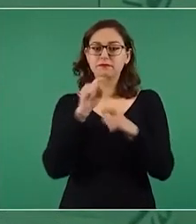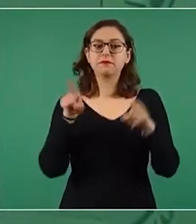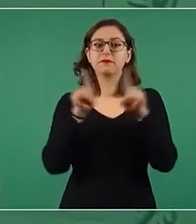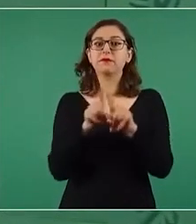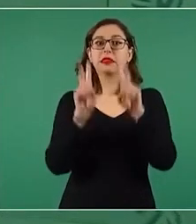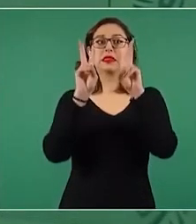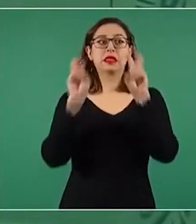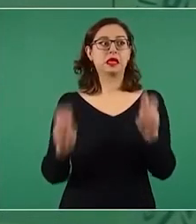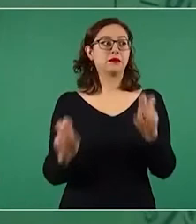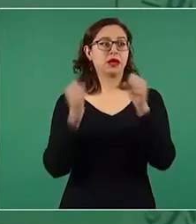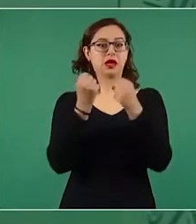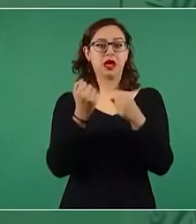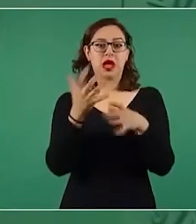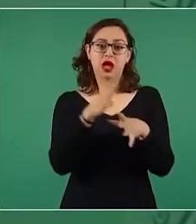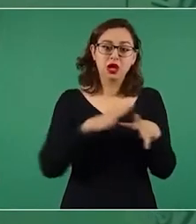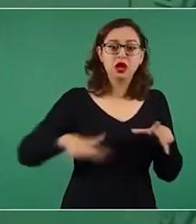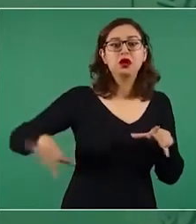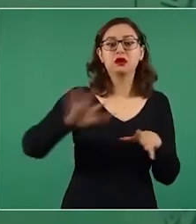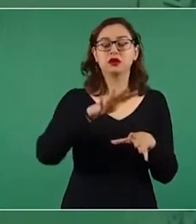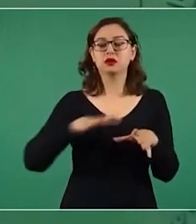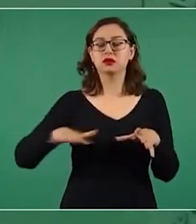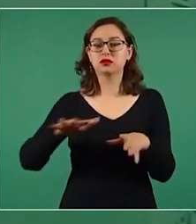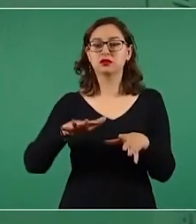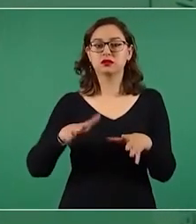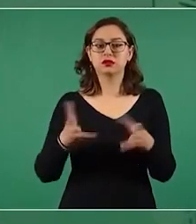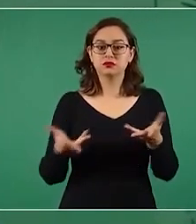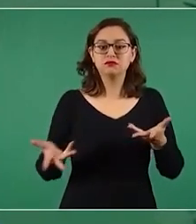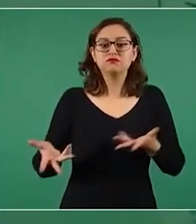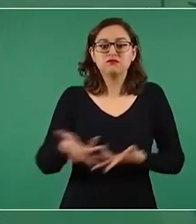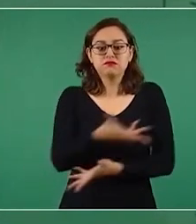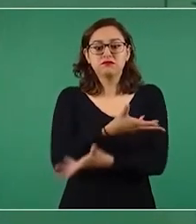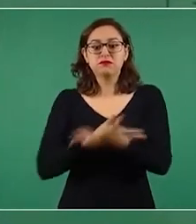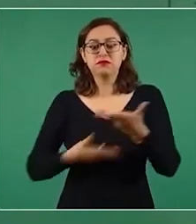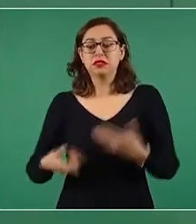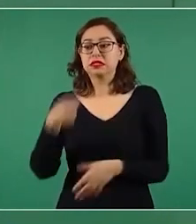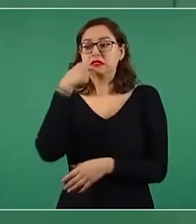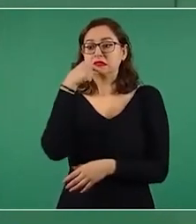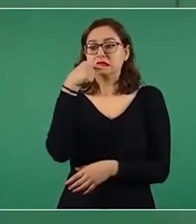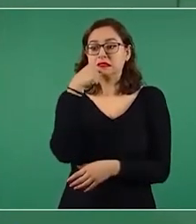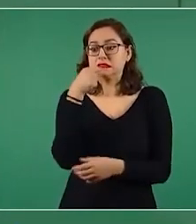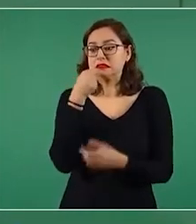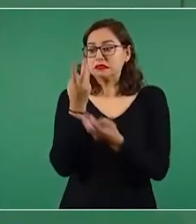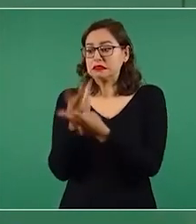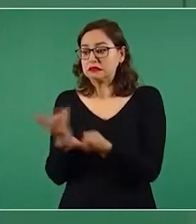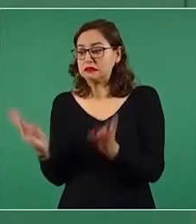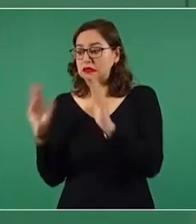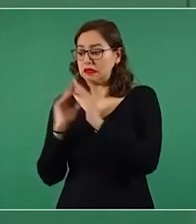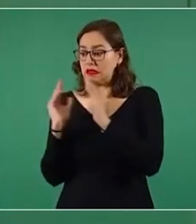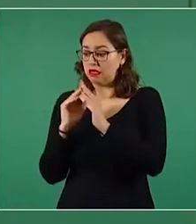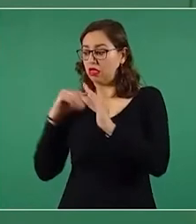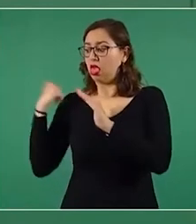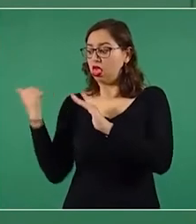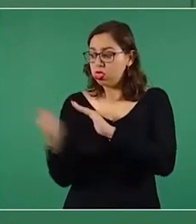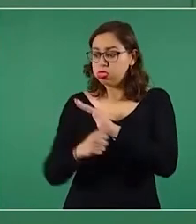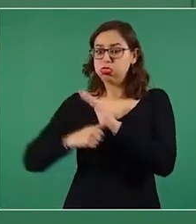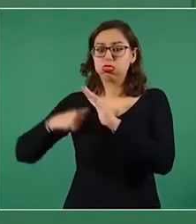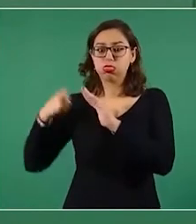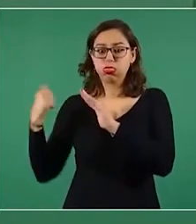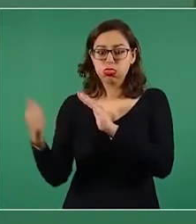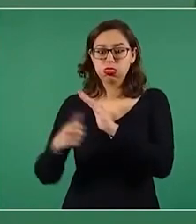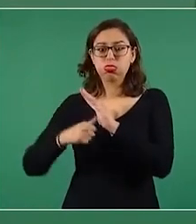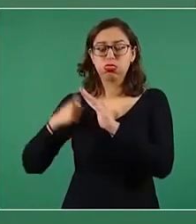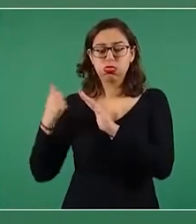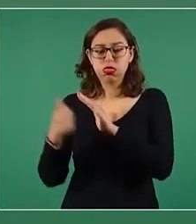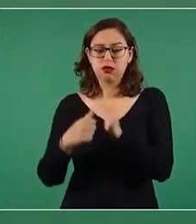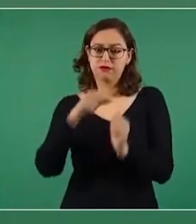social. Necesitamos que los niños no estén encerrados, que no estén